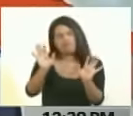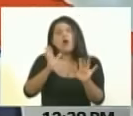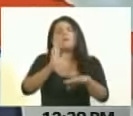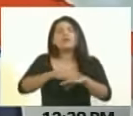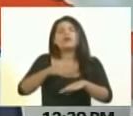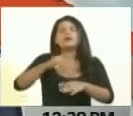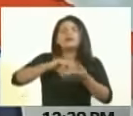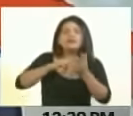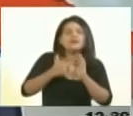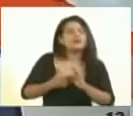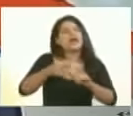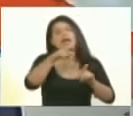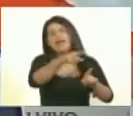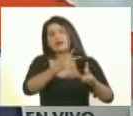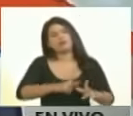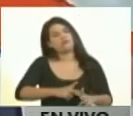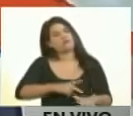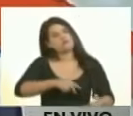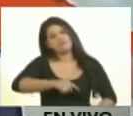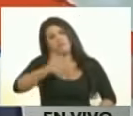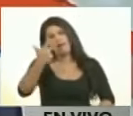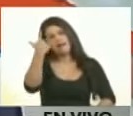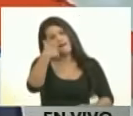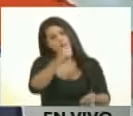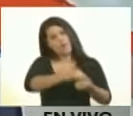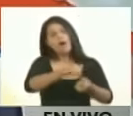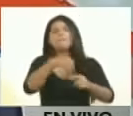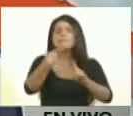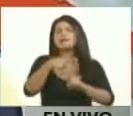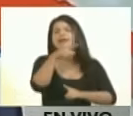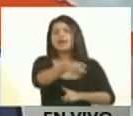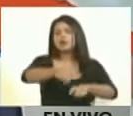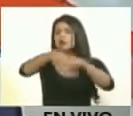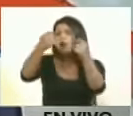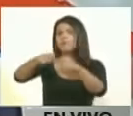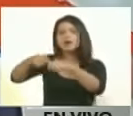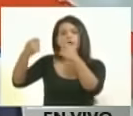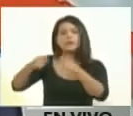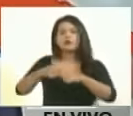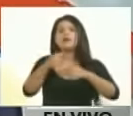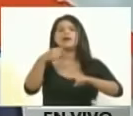delitos transnacionales y transfronterizos que afectan seriamente a la población mundial.